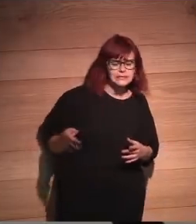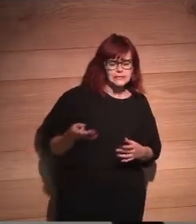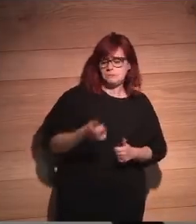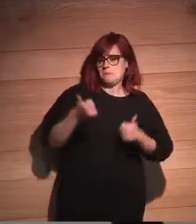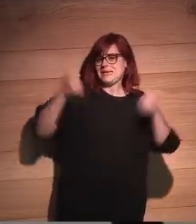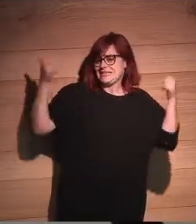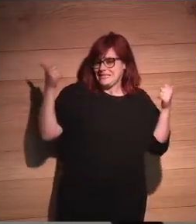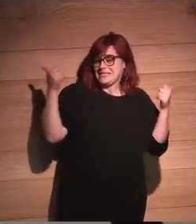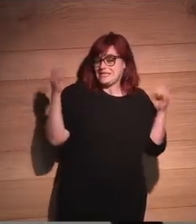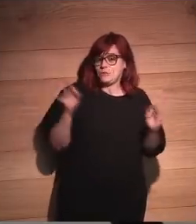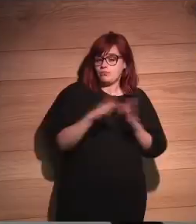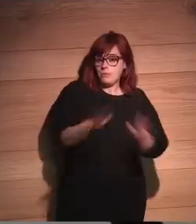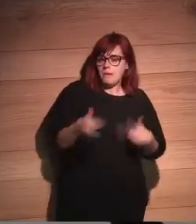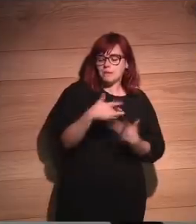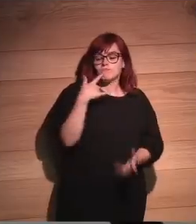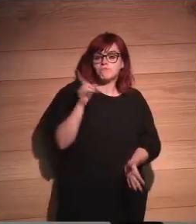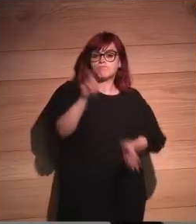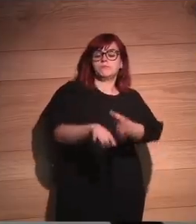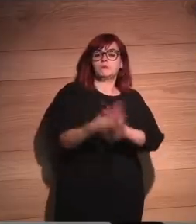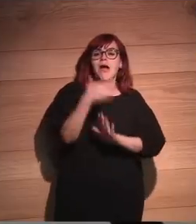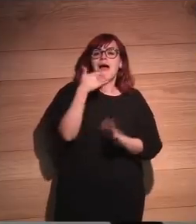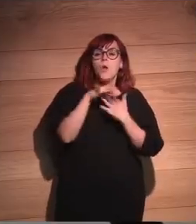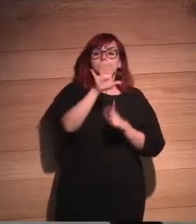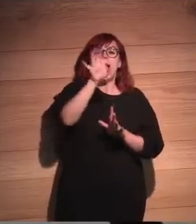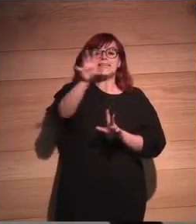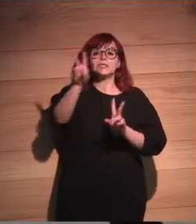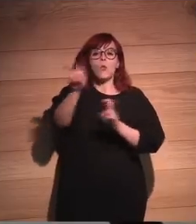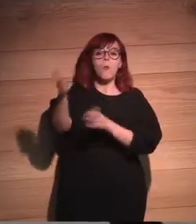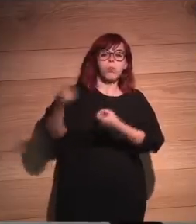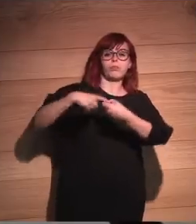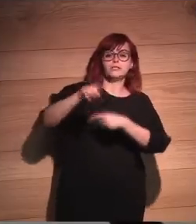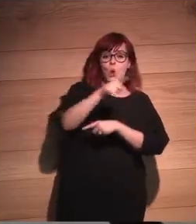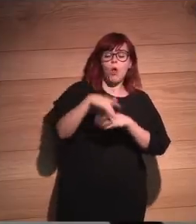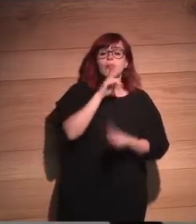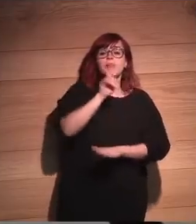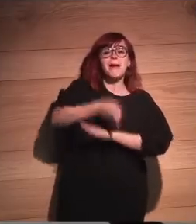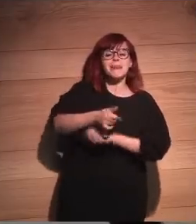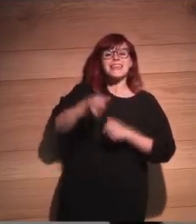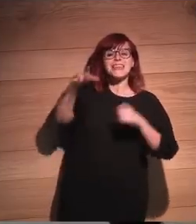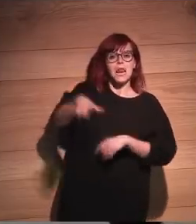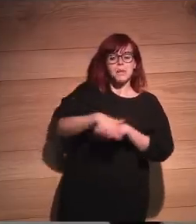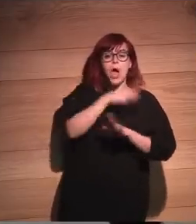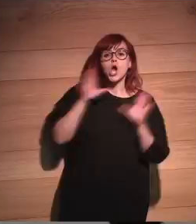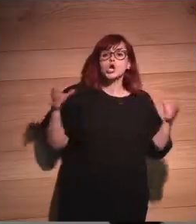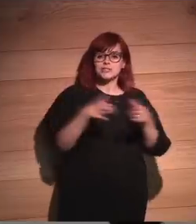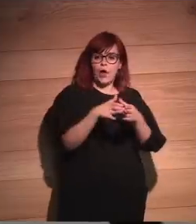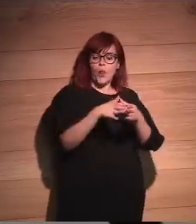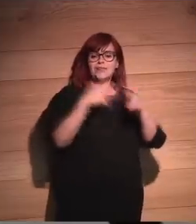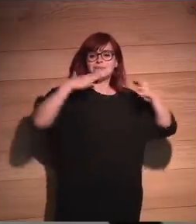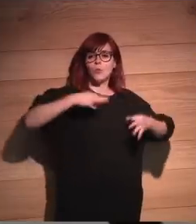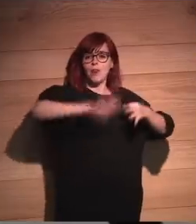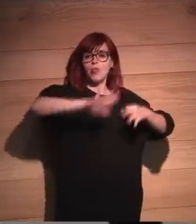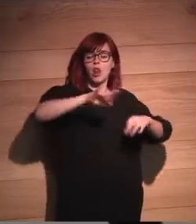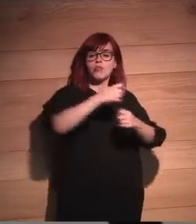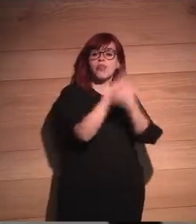sólidas, y que te permiten incorporar, por ejemplo, a un nuevo miembro o no, lo decide el Consejo de Seguridad Nacional, que